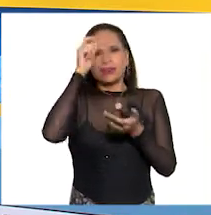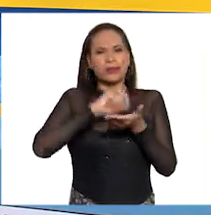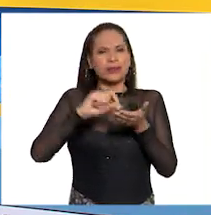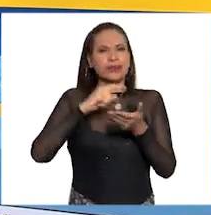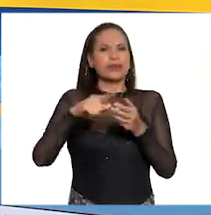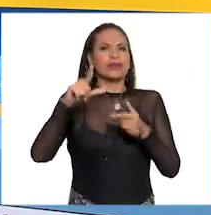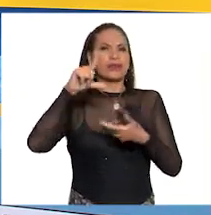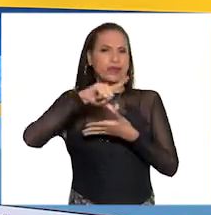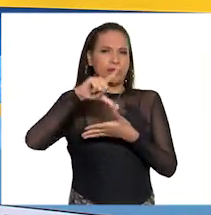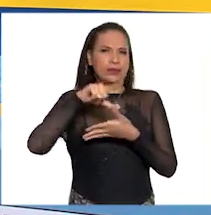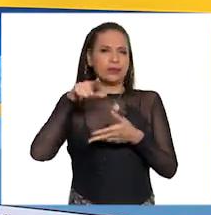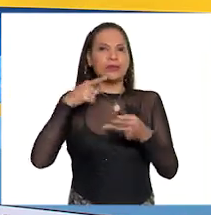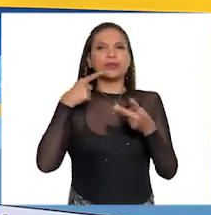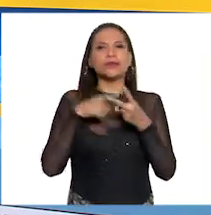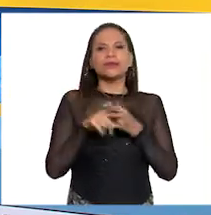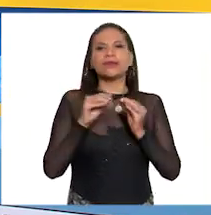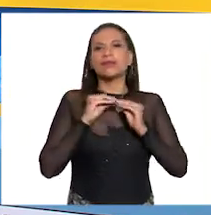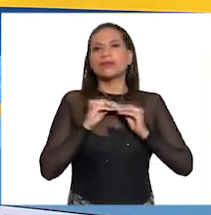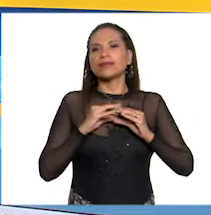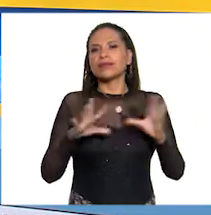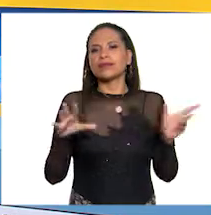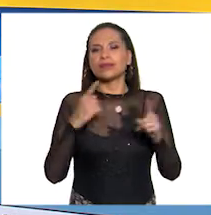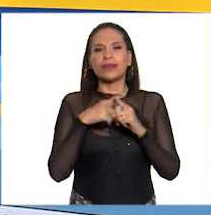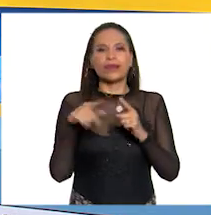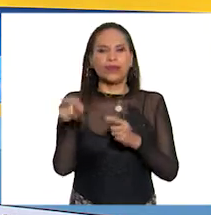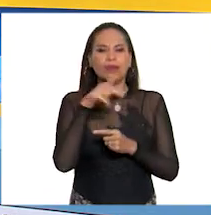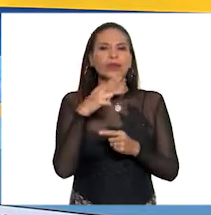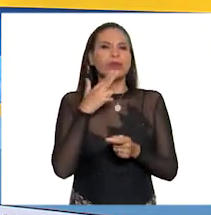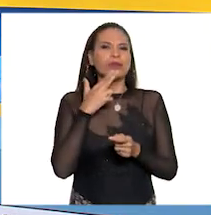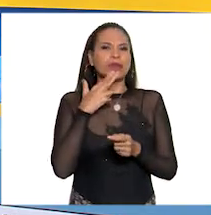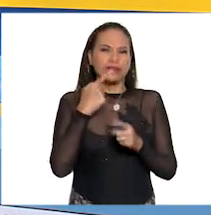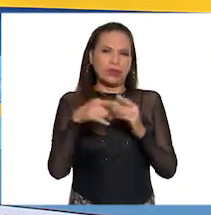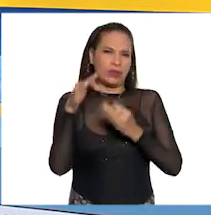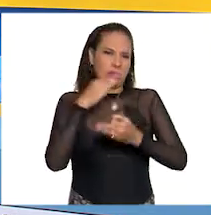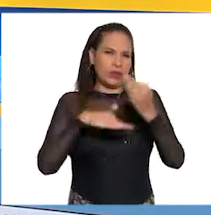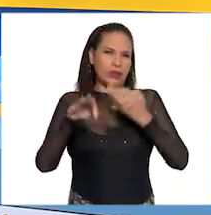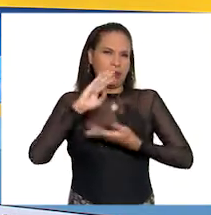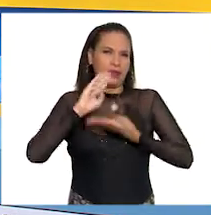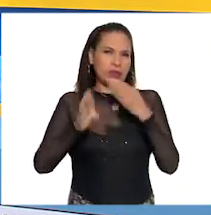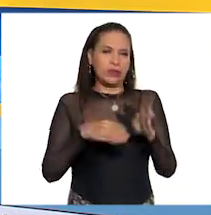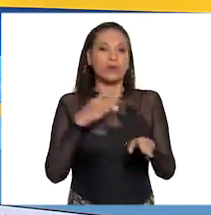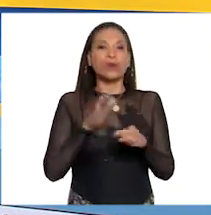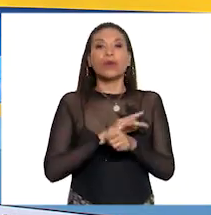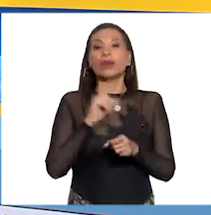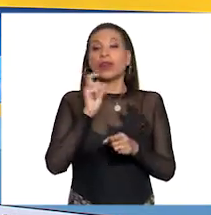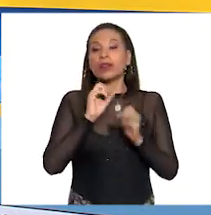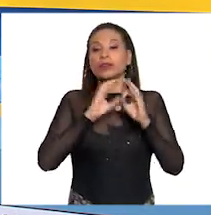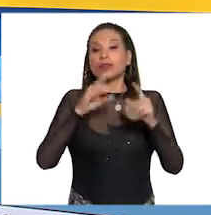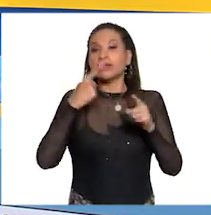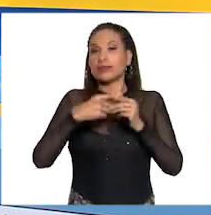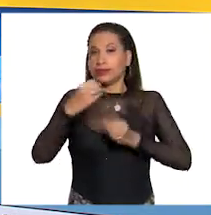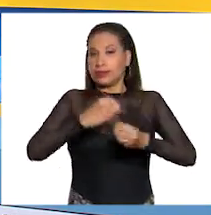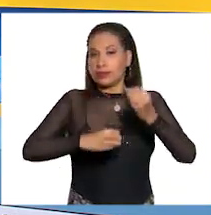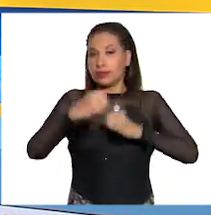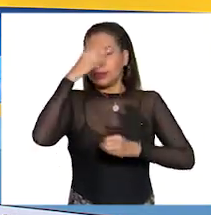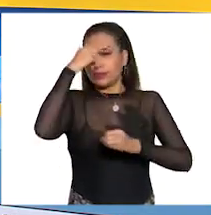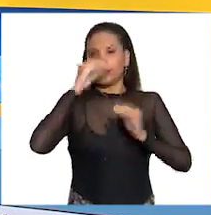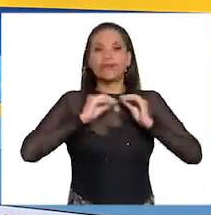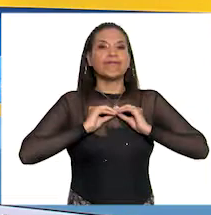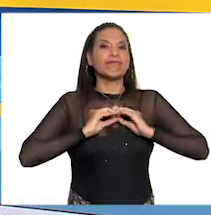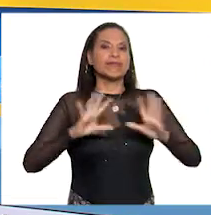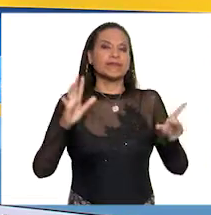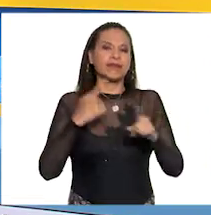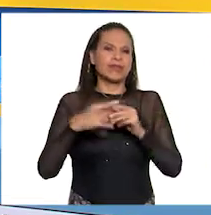latinoamericanos empezaron a expandirse y popularizarse por todo el mundo. Y fue entonces que las obras mexicanas se dieron a